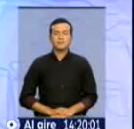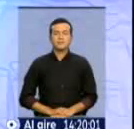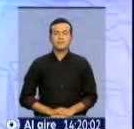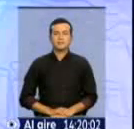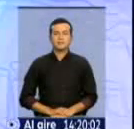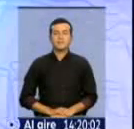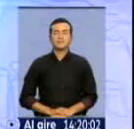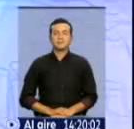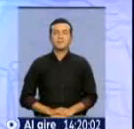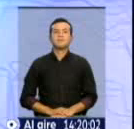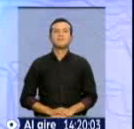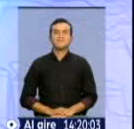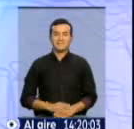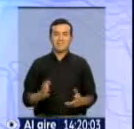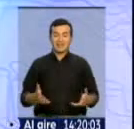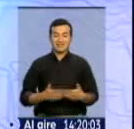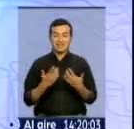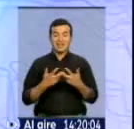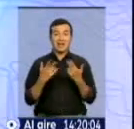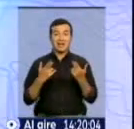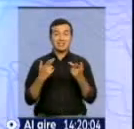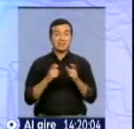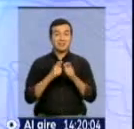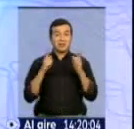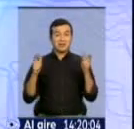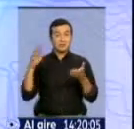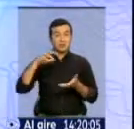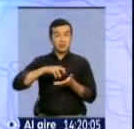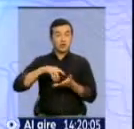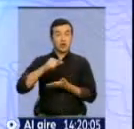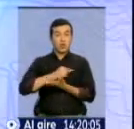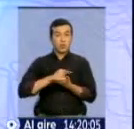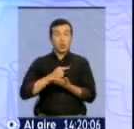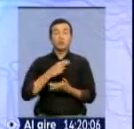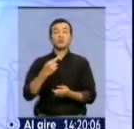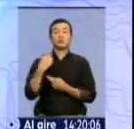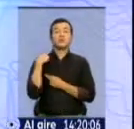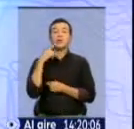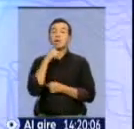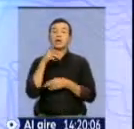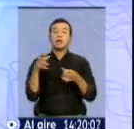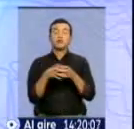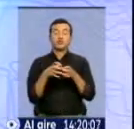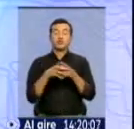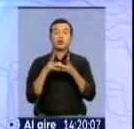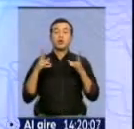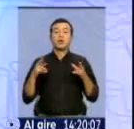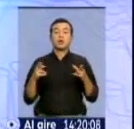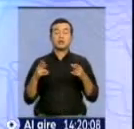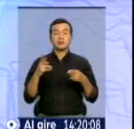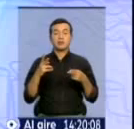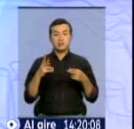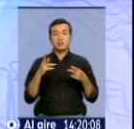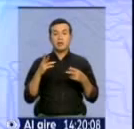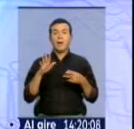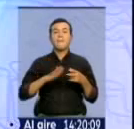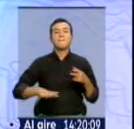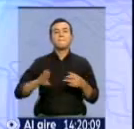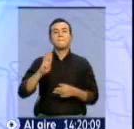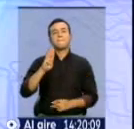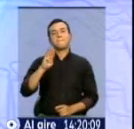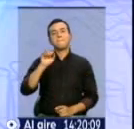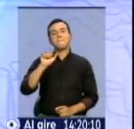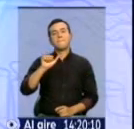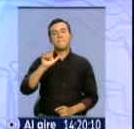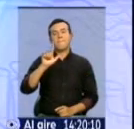La elaboración de la ensalada de cangrejos más grande de la provincia del Guayas estuvo a cargo de la Asociación de Cangrejeros y Pescadores de Balao. Este evento